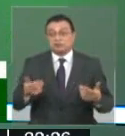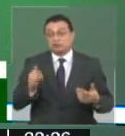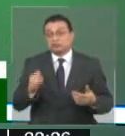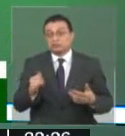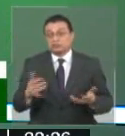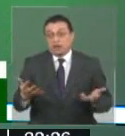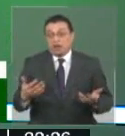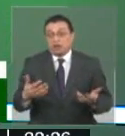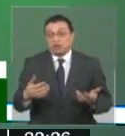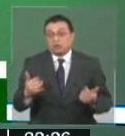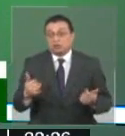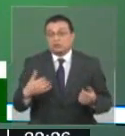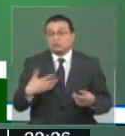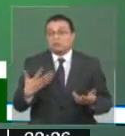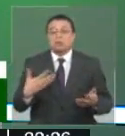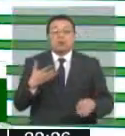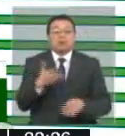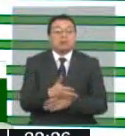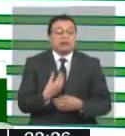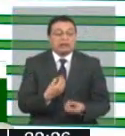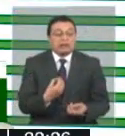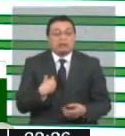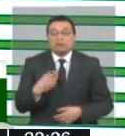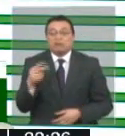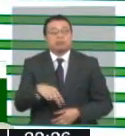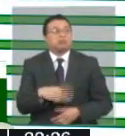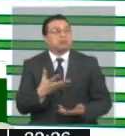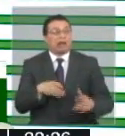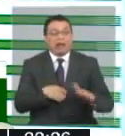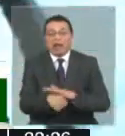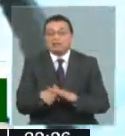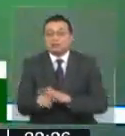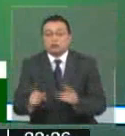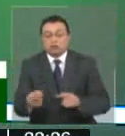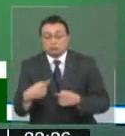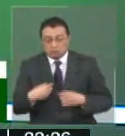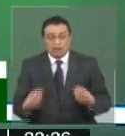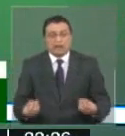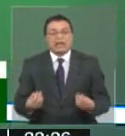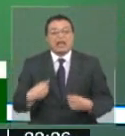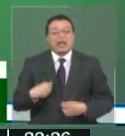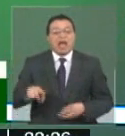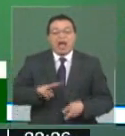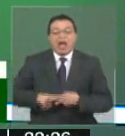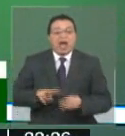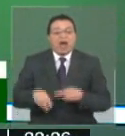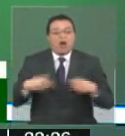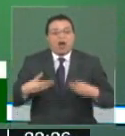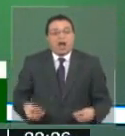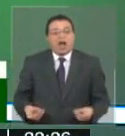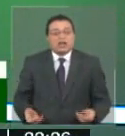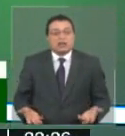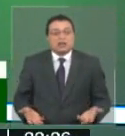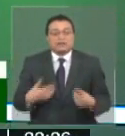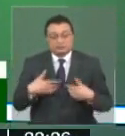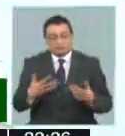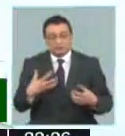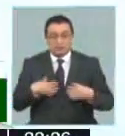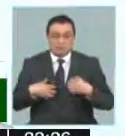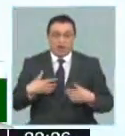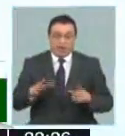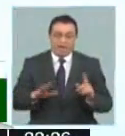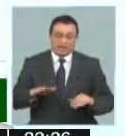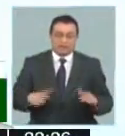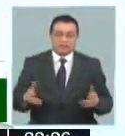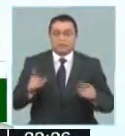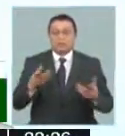sí, casi ahí. Yo me pregunto qué hago ahí, como... No sé. ¿Has pensado qué